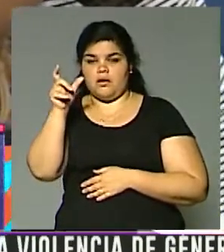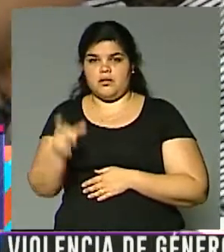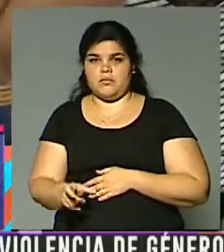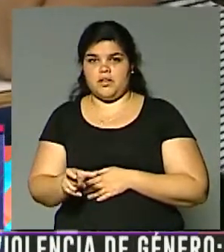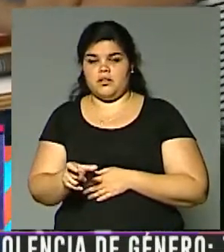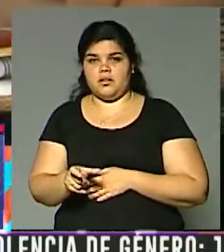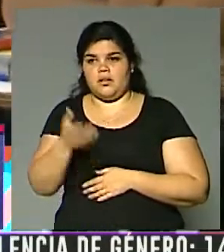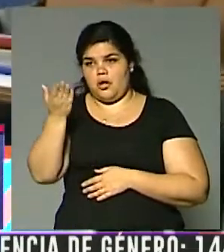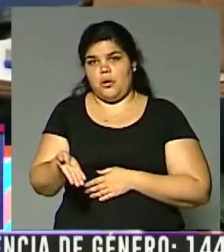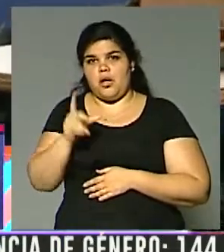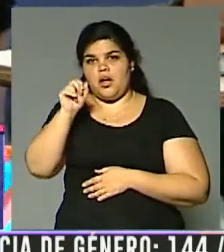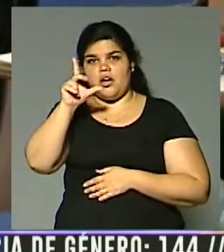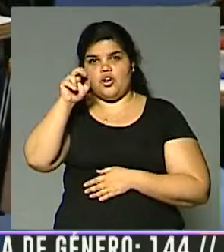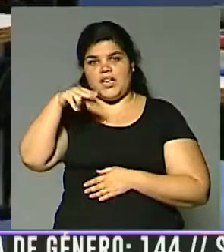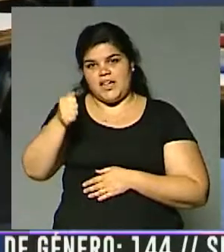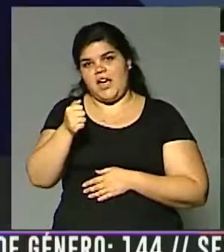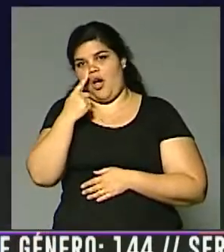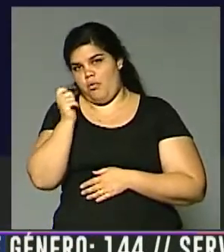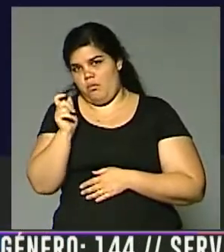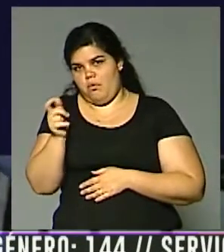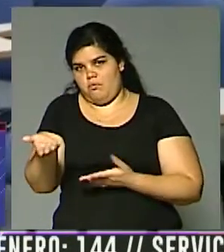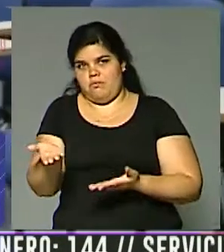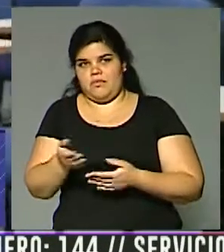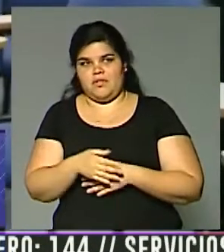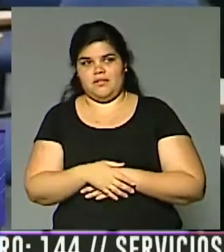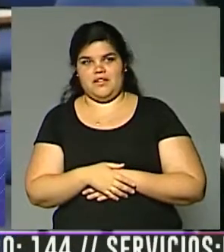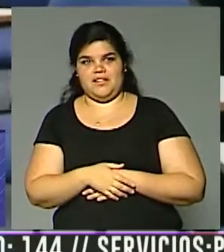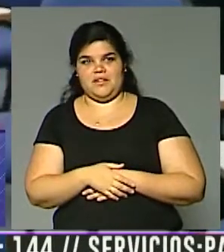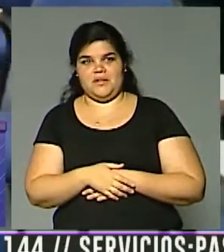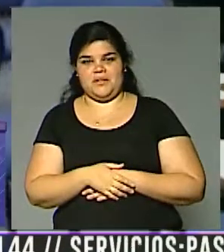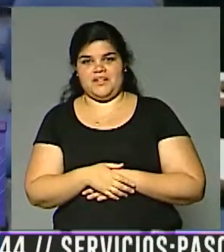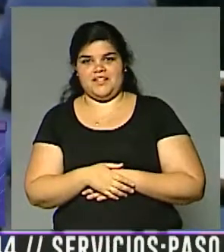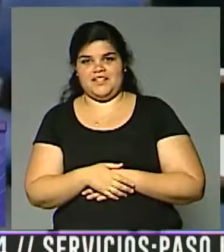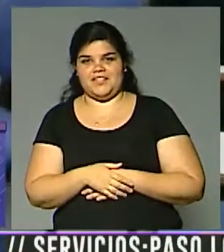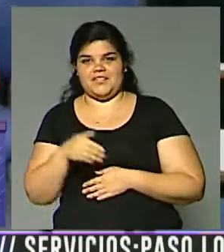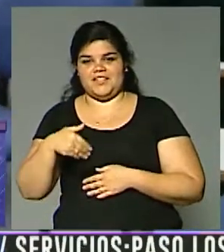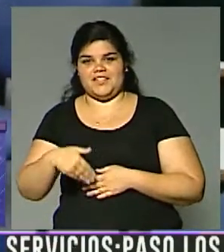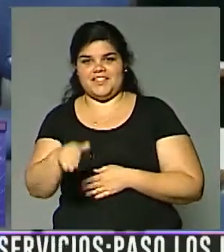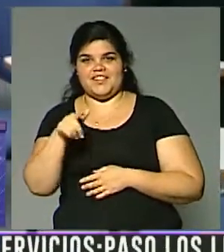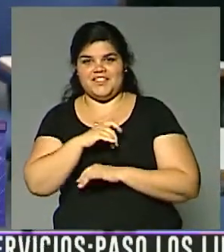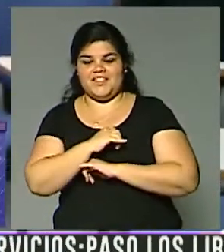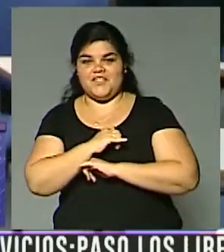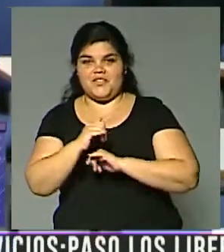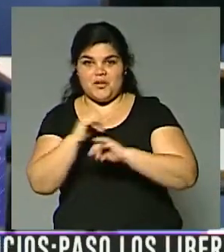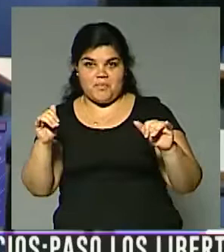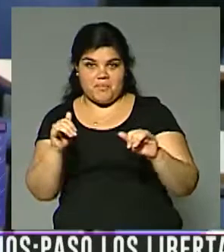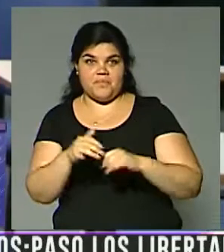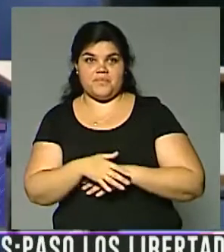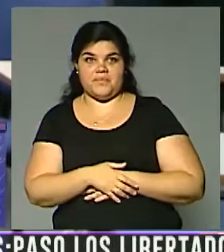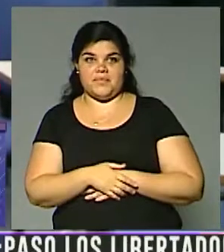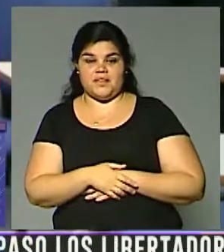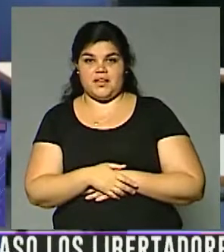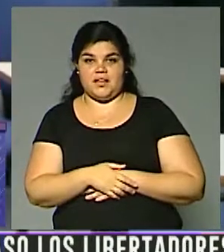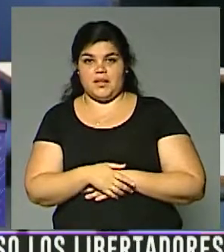sobre su experiencia fue informar como fue toda la mediatización